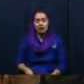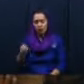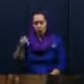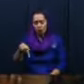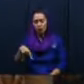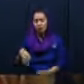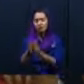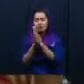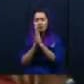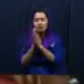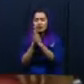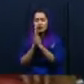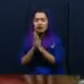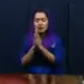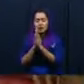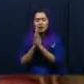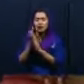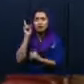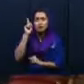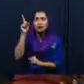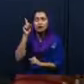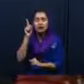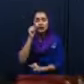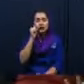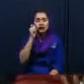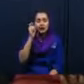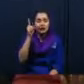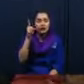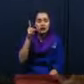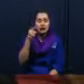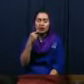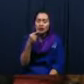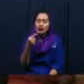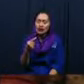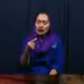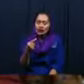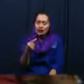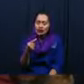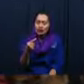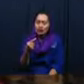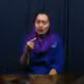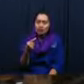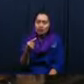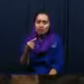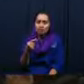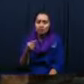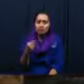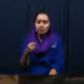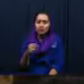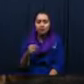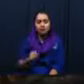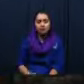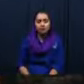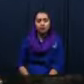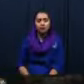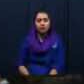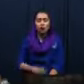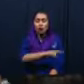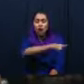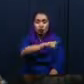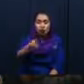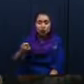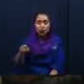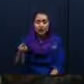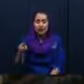Tu palabra que dice con tanta claridad: vosotros habéis sido